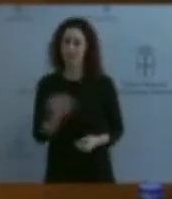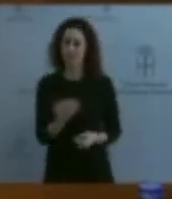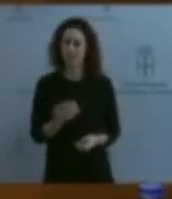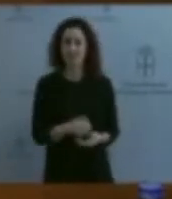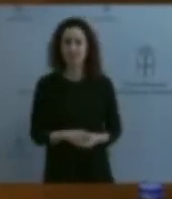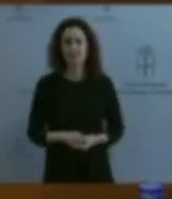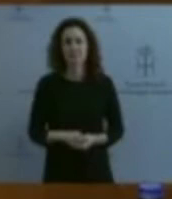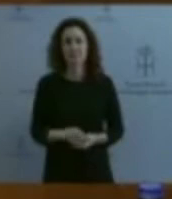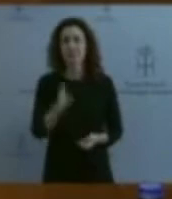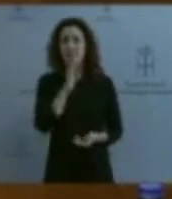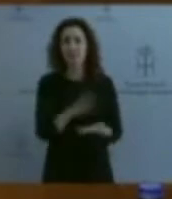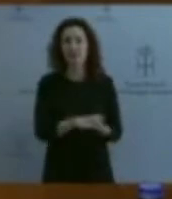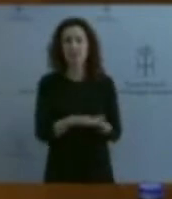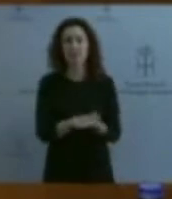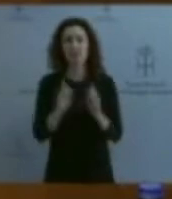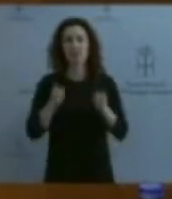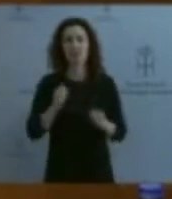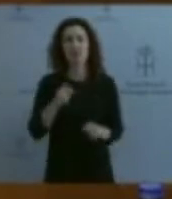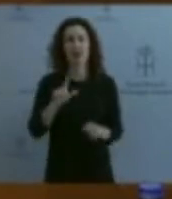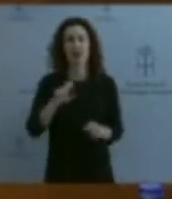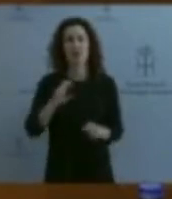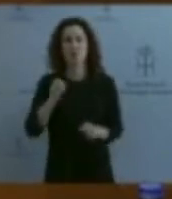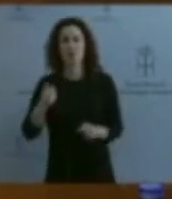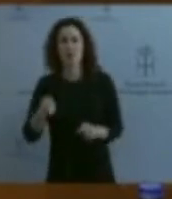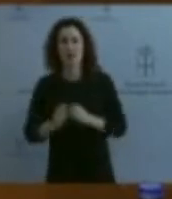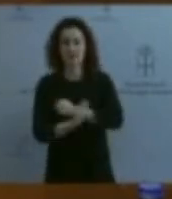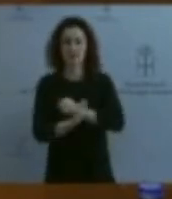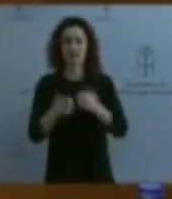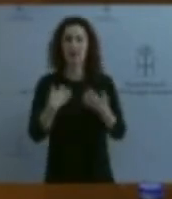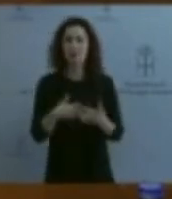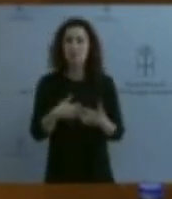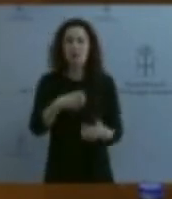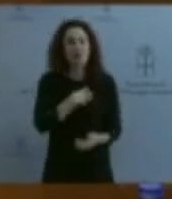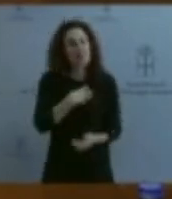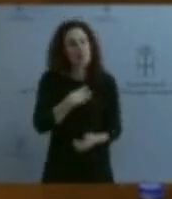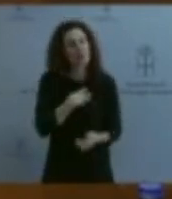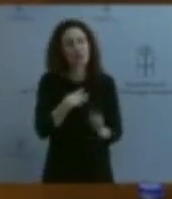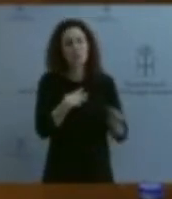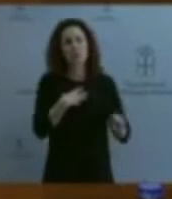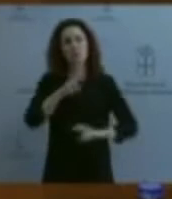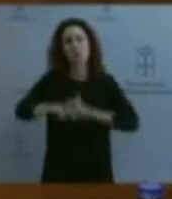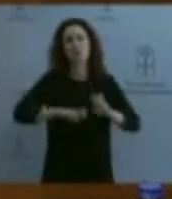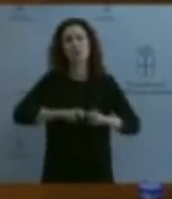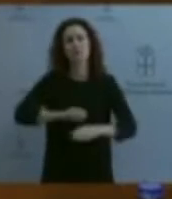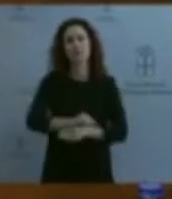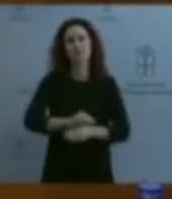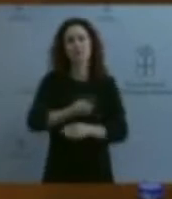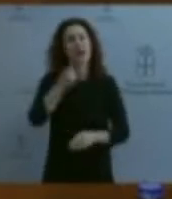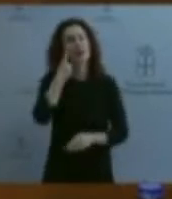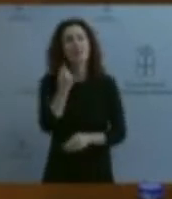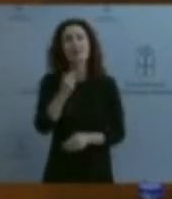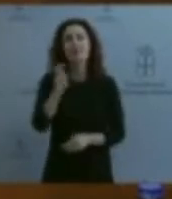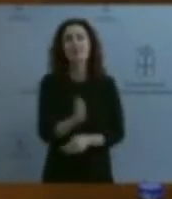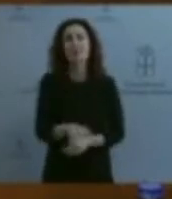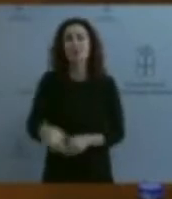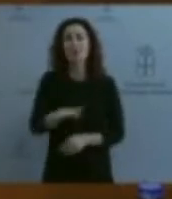la estrategia industrial no puede limitarse a la búsqueda de inversores o a la concesión de ayudas a fondo perdido a empresas